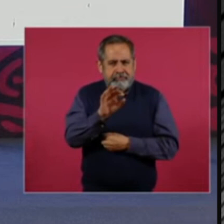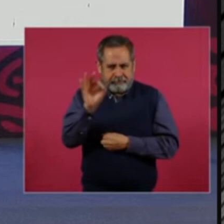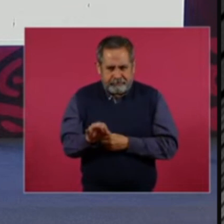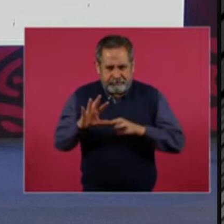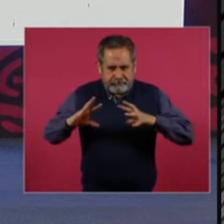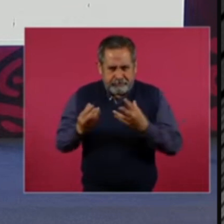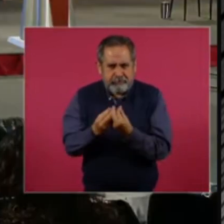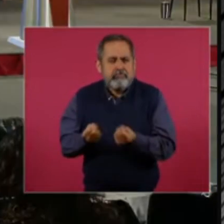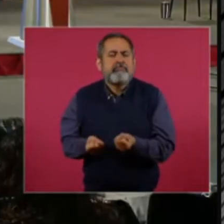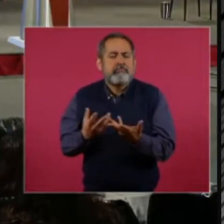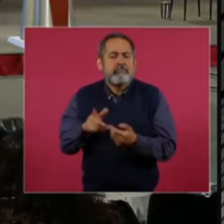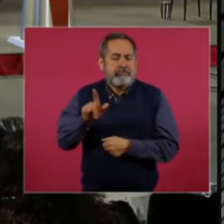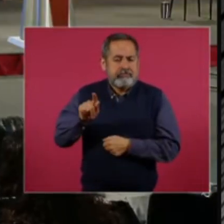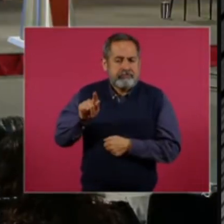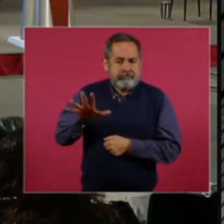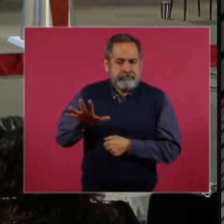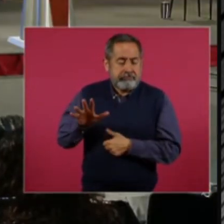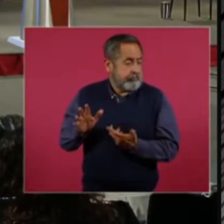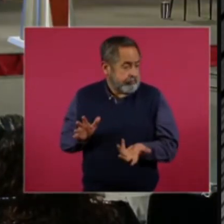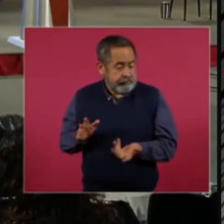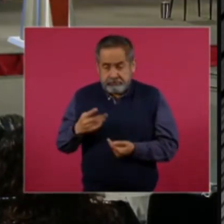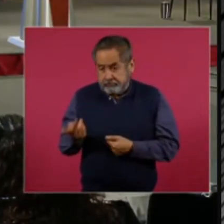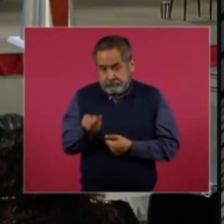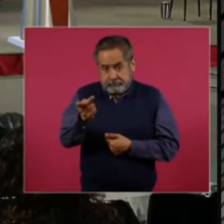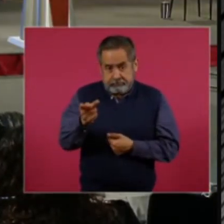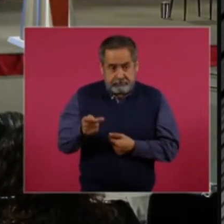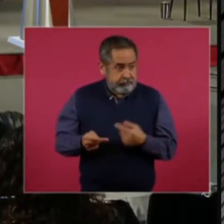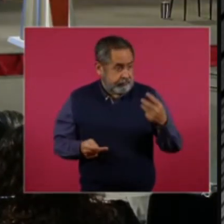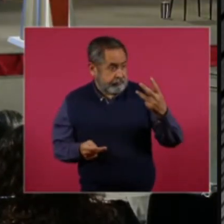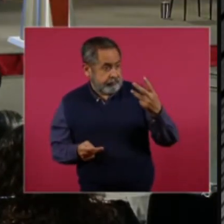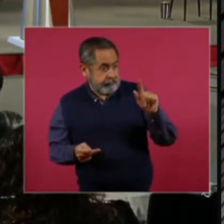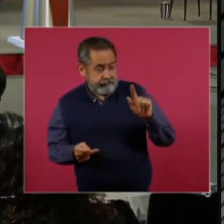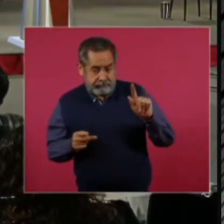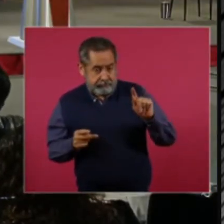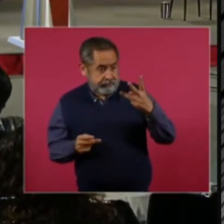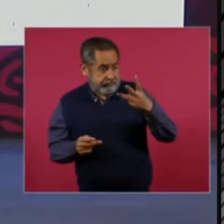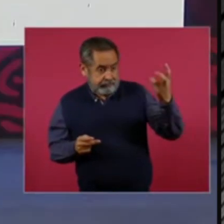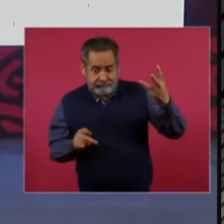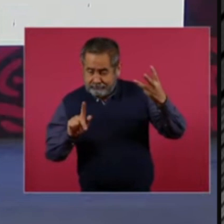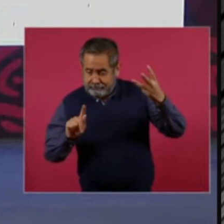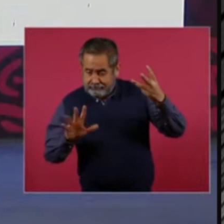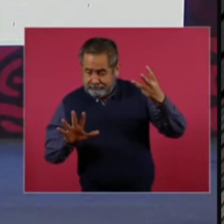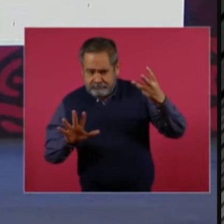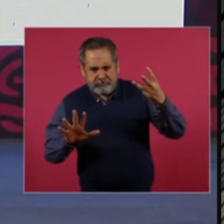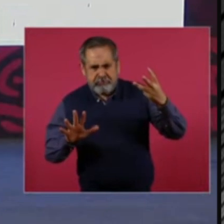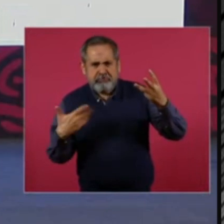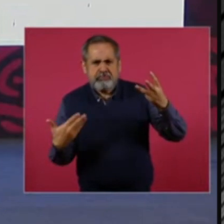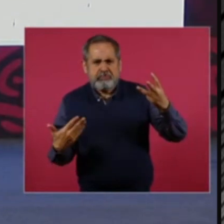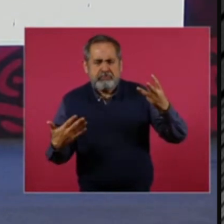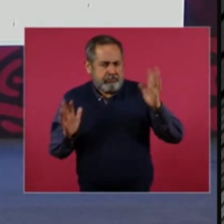plurinominales, el total es 75. Pregunta, ¿rebasa esos 75 los 300 que dice la Constitución?